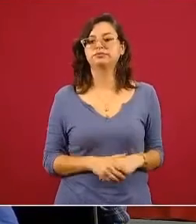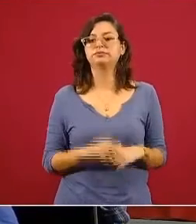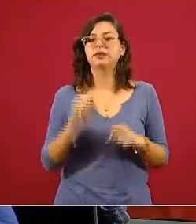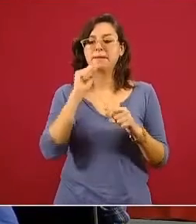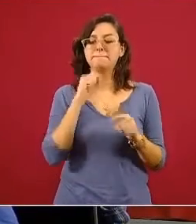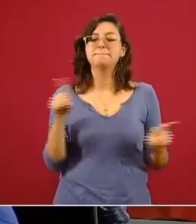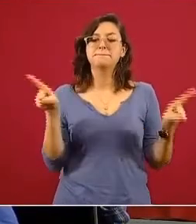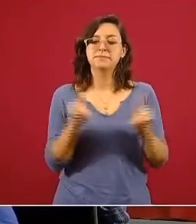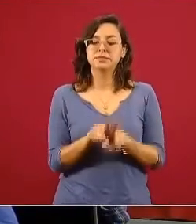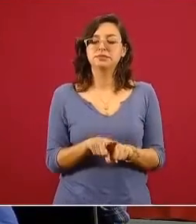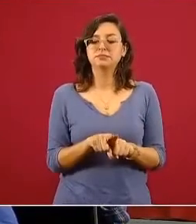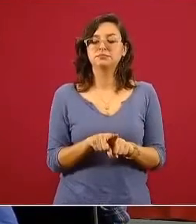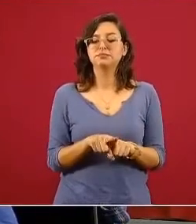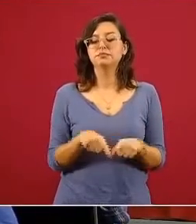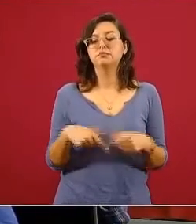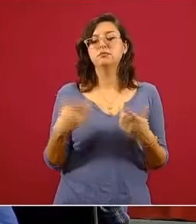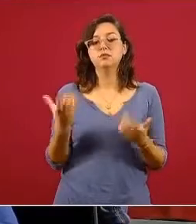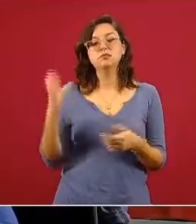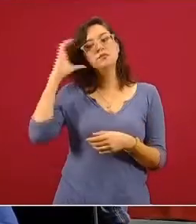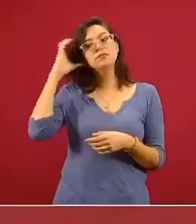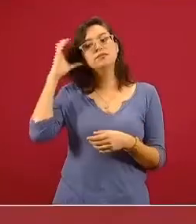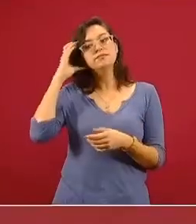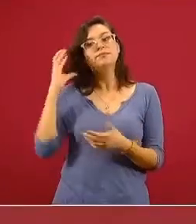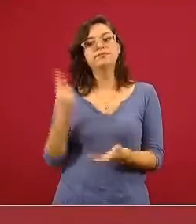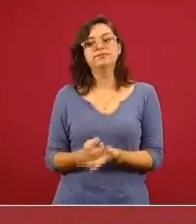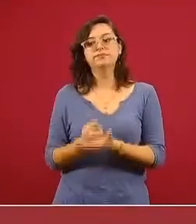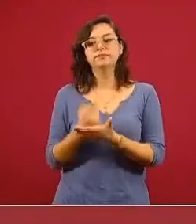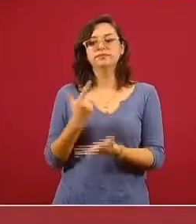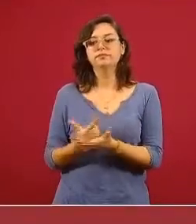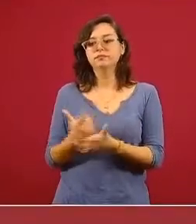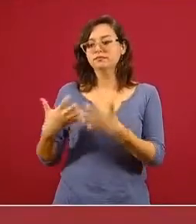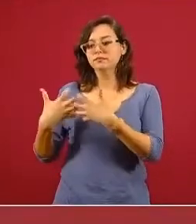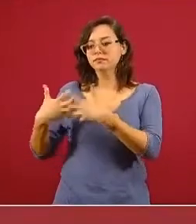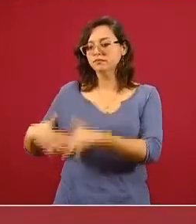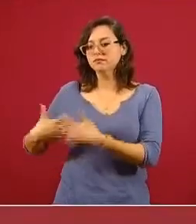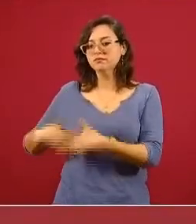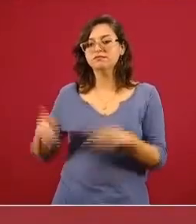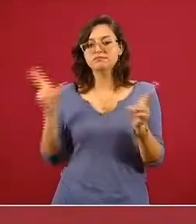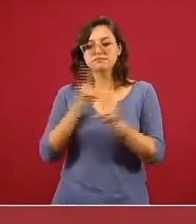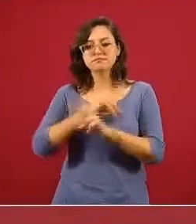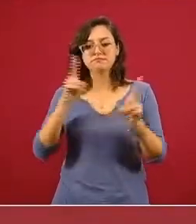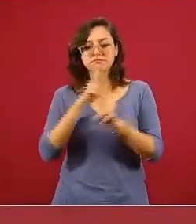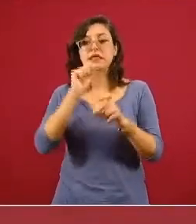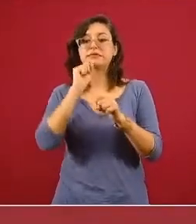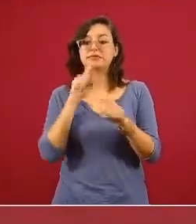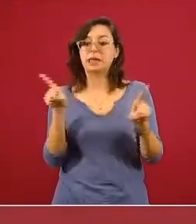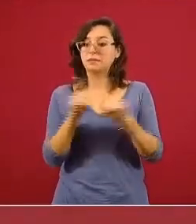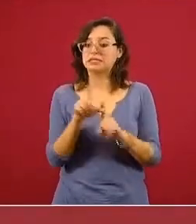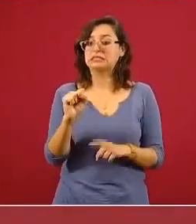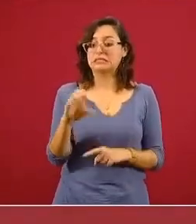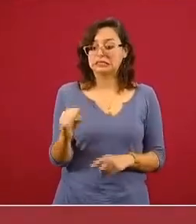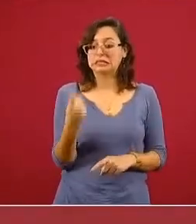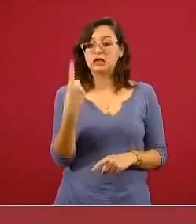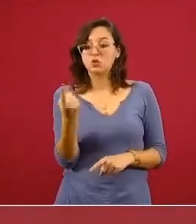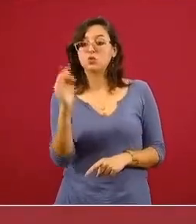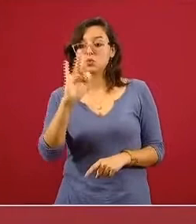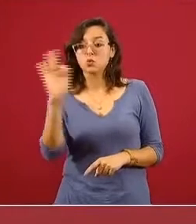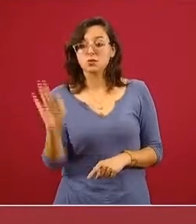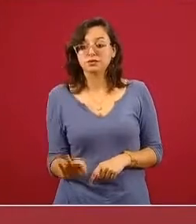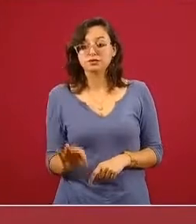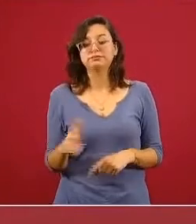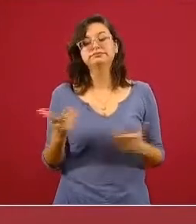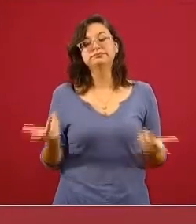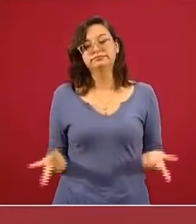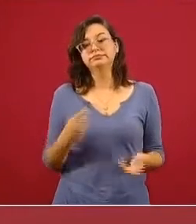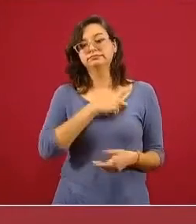también cómo las que requieren o para pacientes críticos o que tienen un ventilador también ya está en un 61%, 6%, y